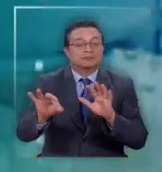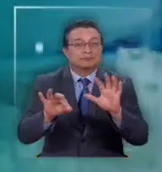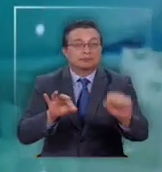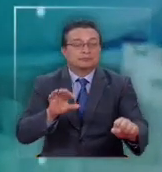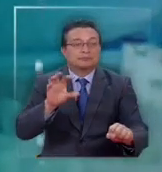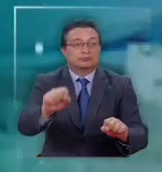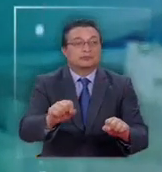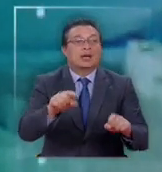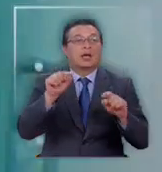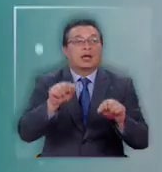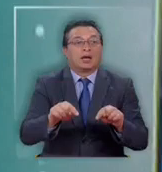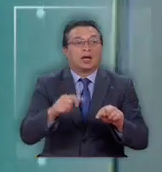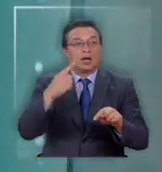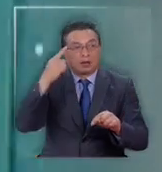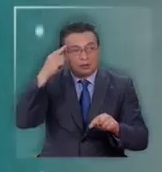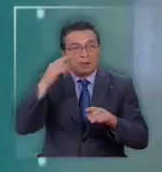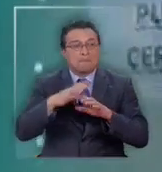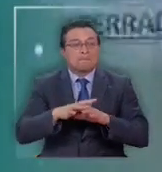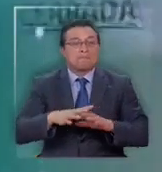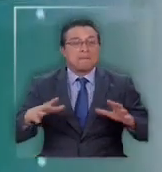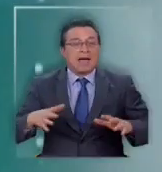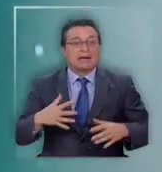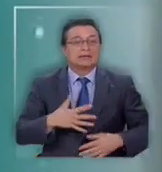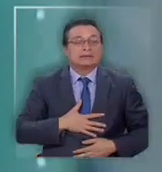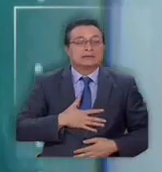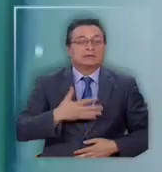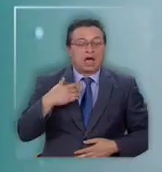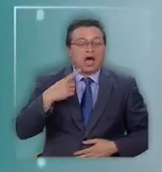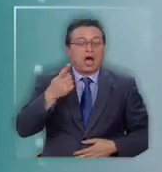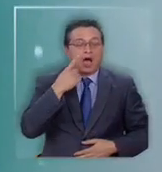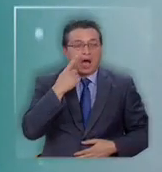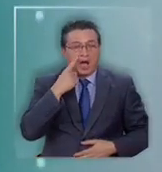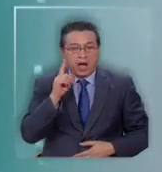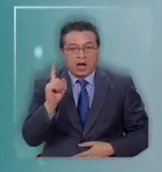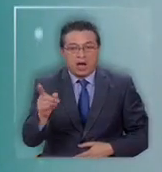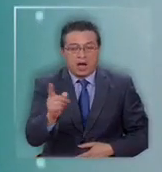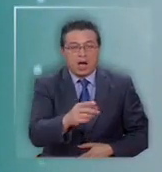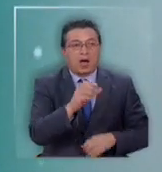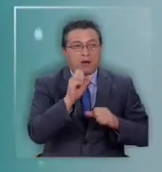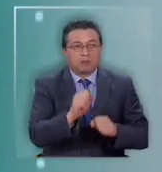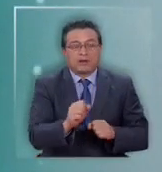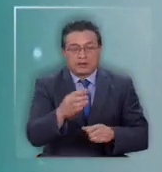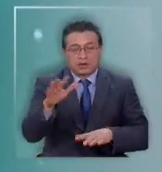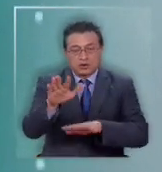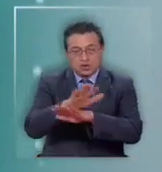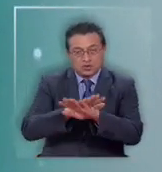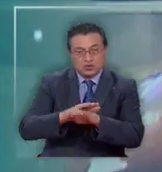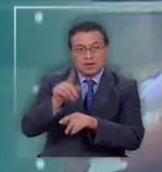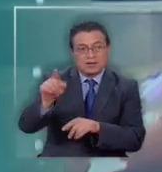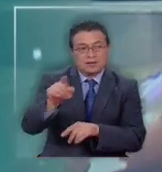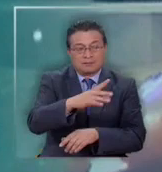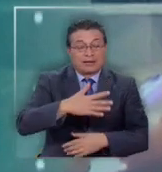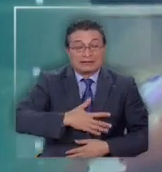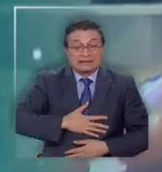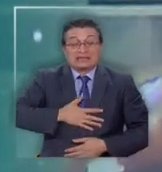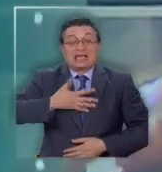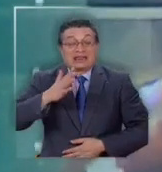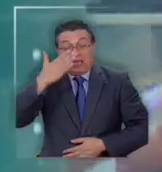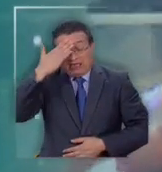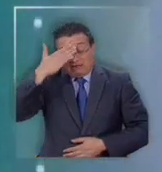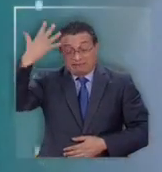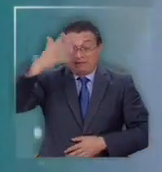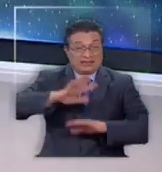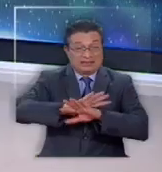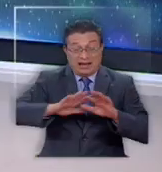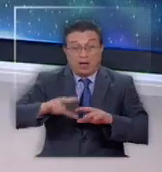y nos va a dar una mucho mayor digamos conocimiento para poder tratar a los infectados que son asintomáticos pero que